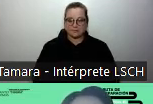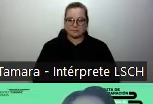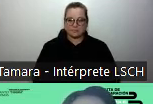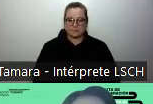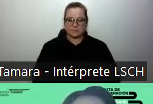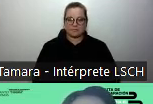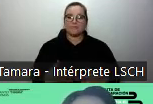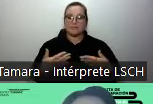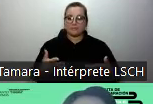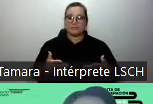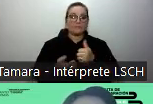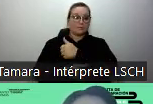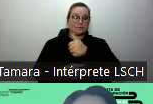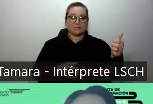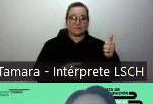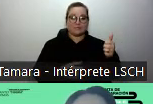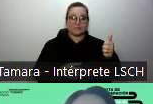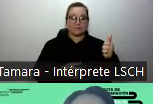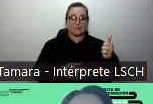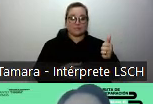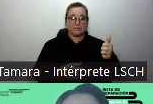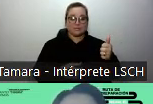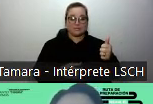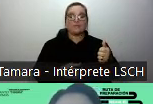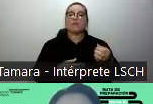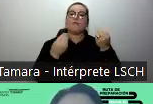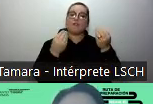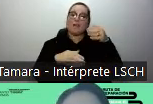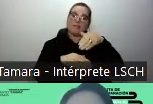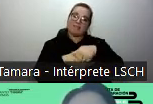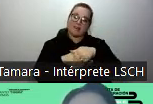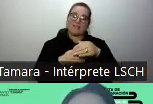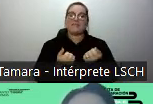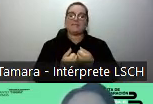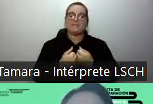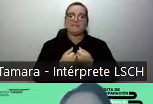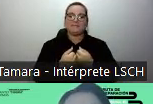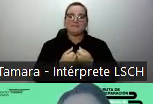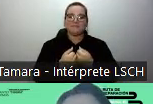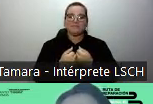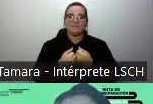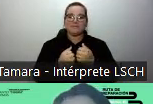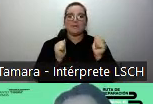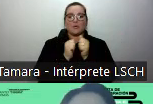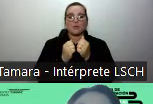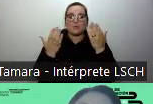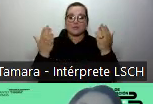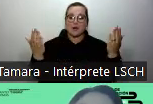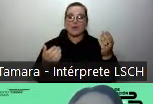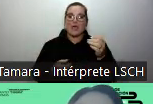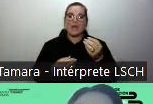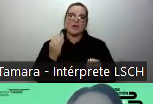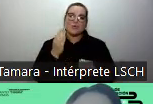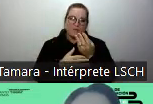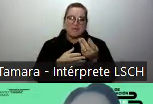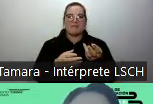Okay sean todos tengan todos muy buenas tardes junto con saludarlos nuevamente y como